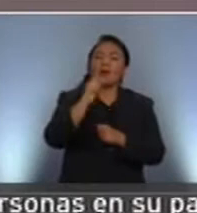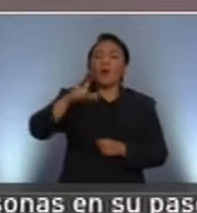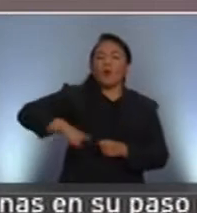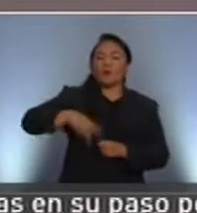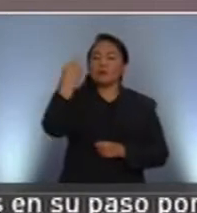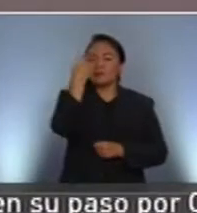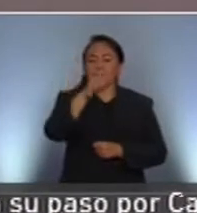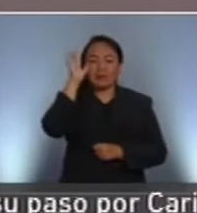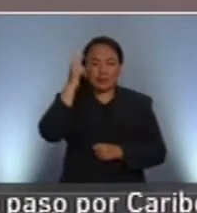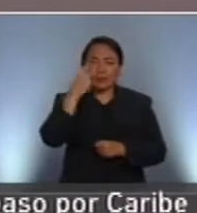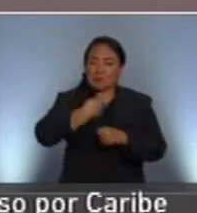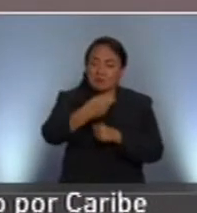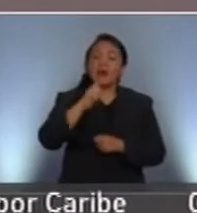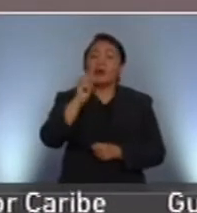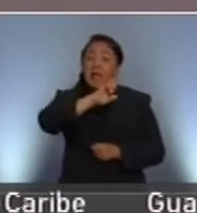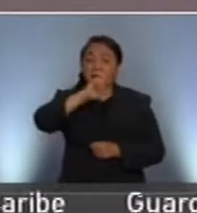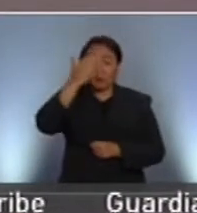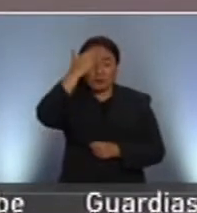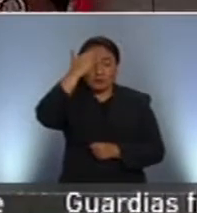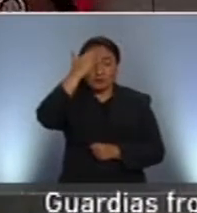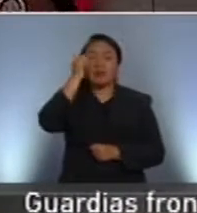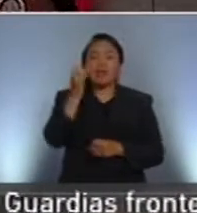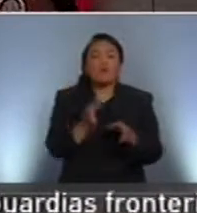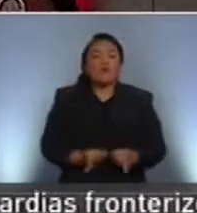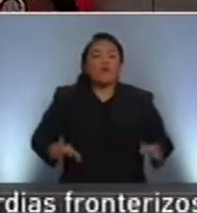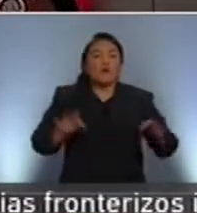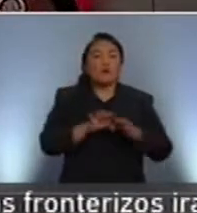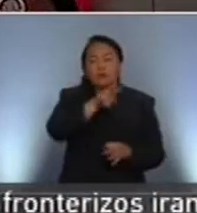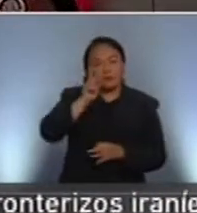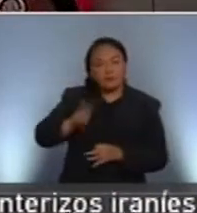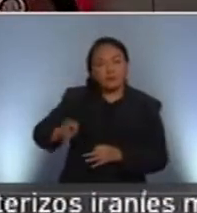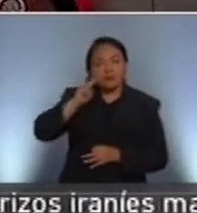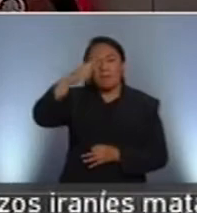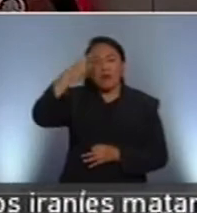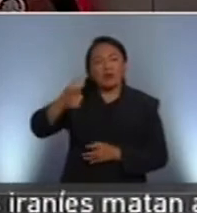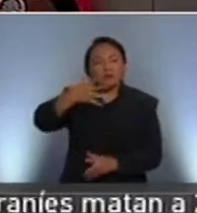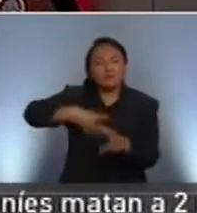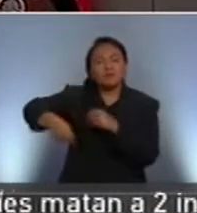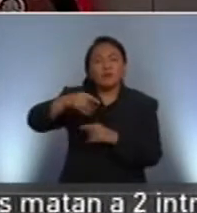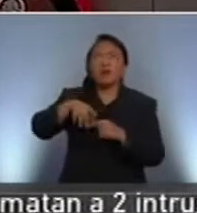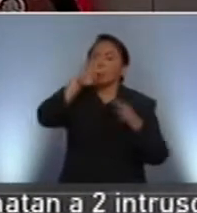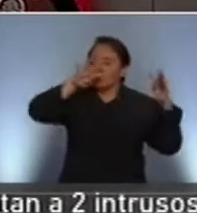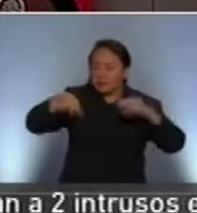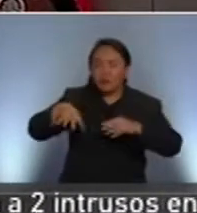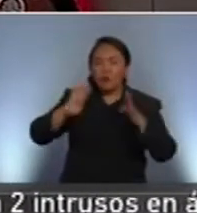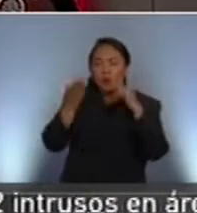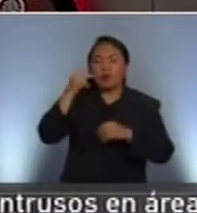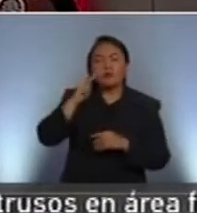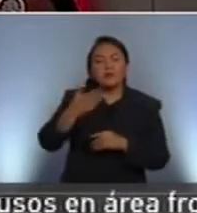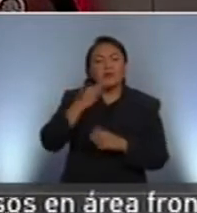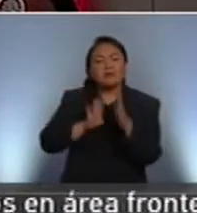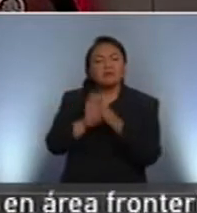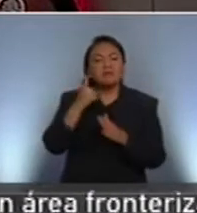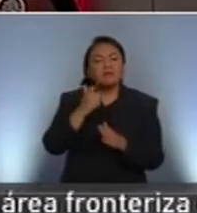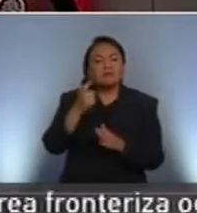gobierno chino, en reconocimiento a la importancia de la economía mexicana en el mundo y a su exitoso proceso